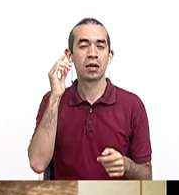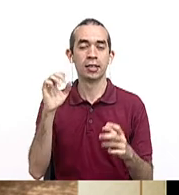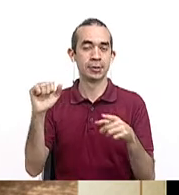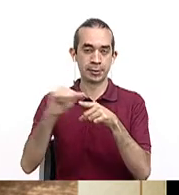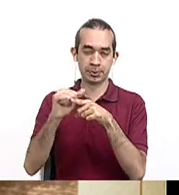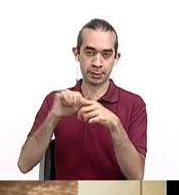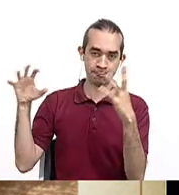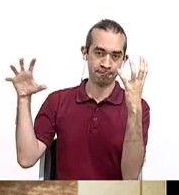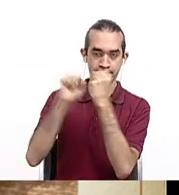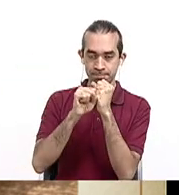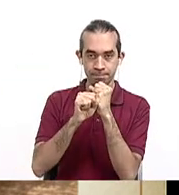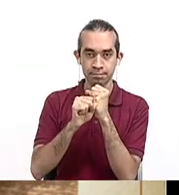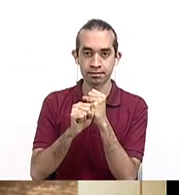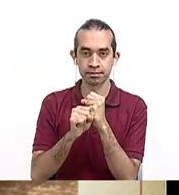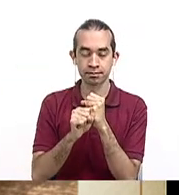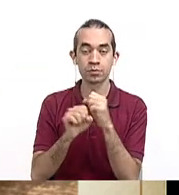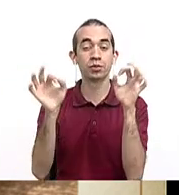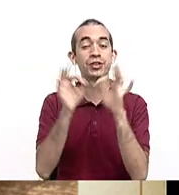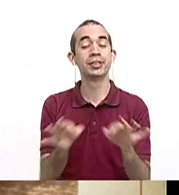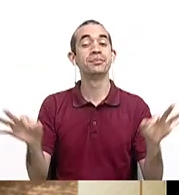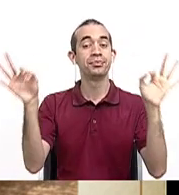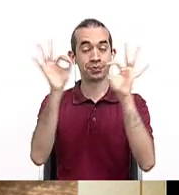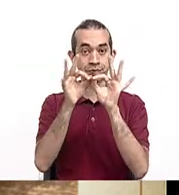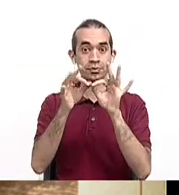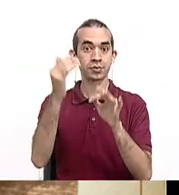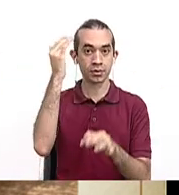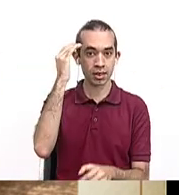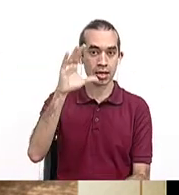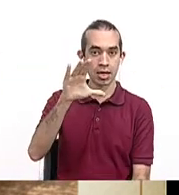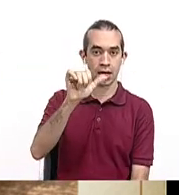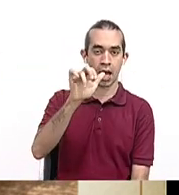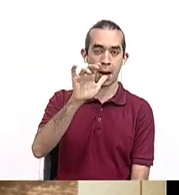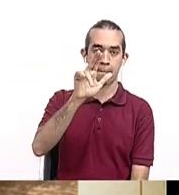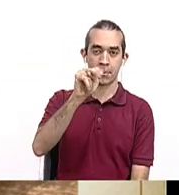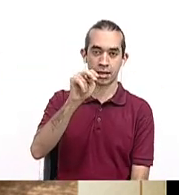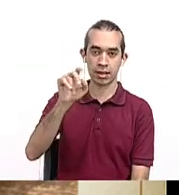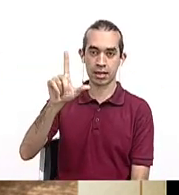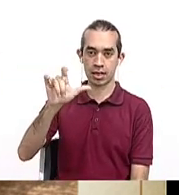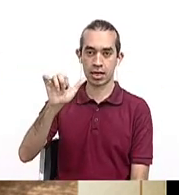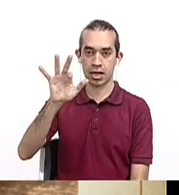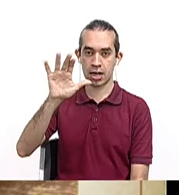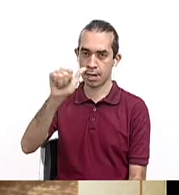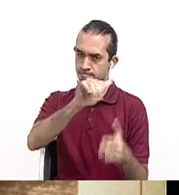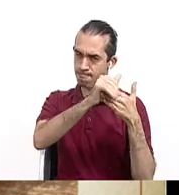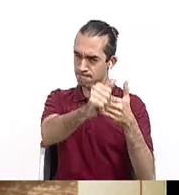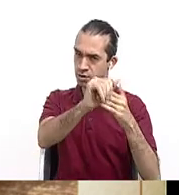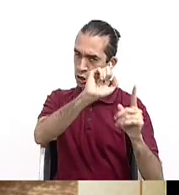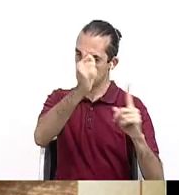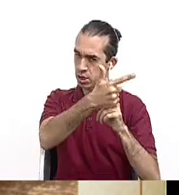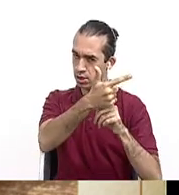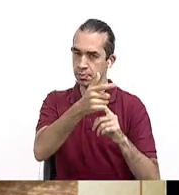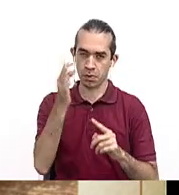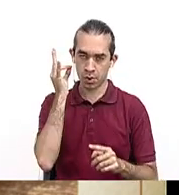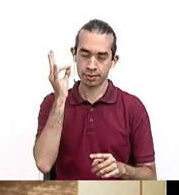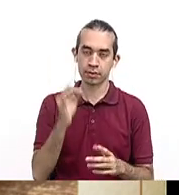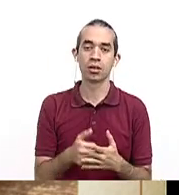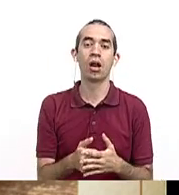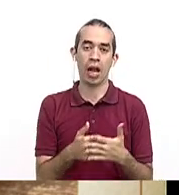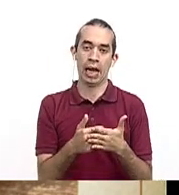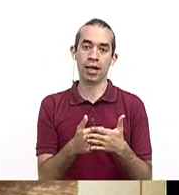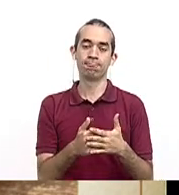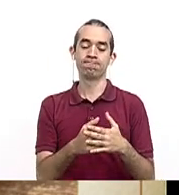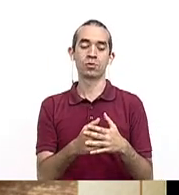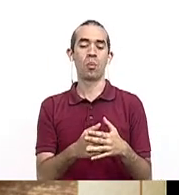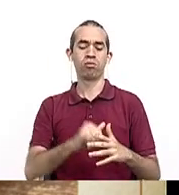repaso que me parece muy importante y es que carmen lyra establece un antes y un después en los derechos